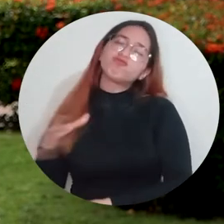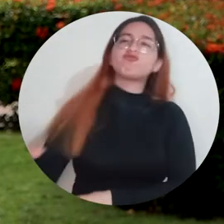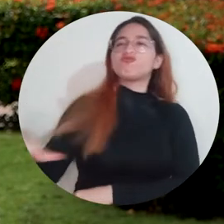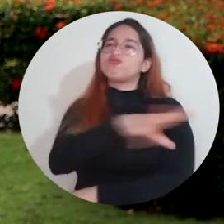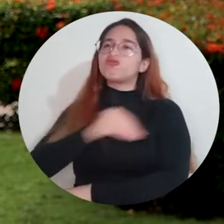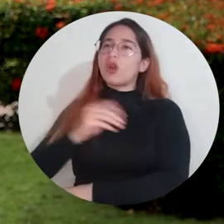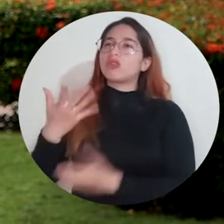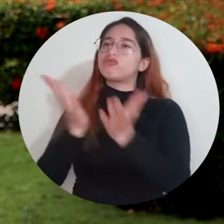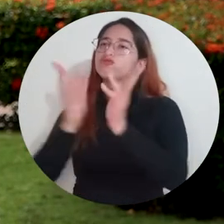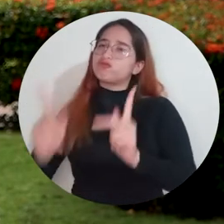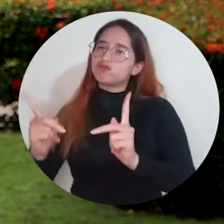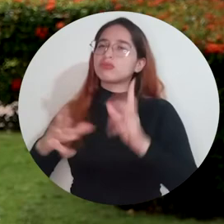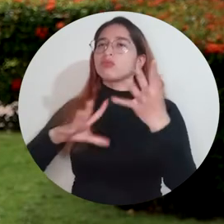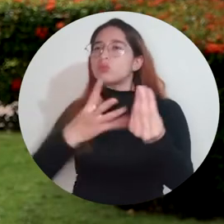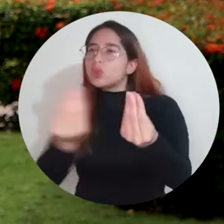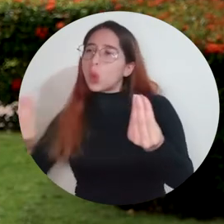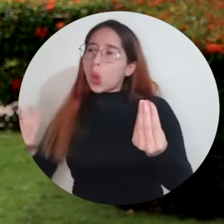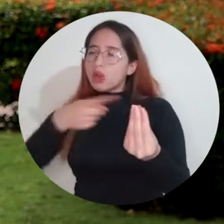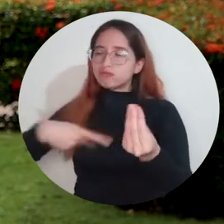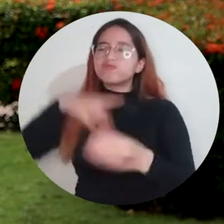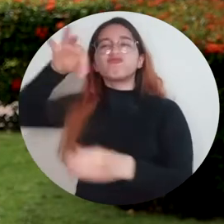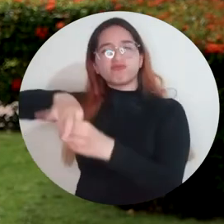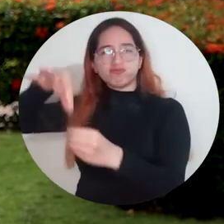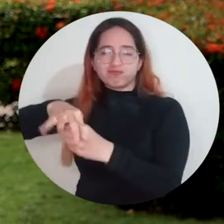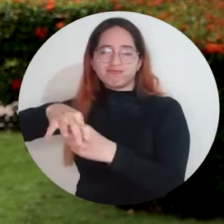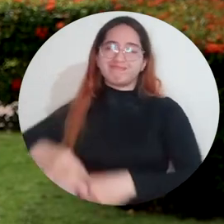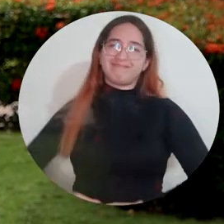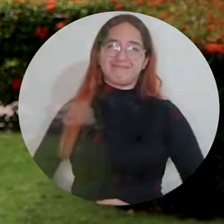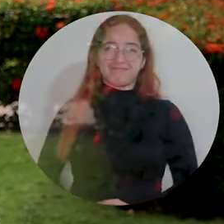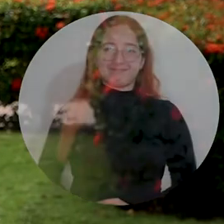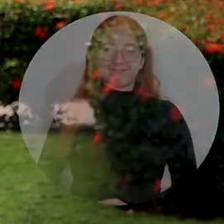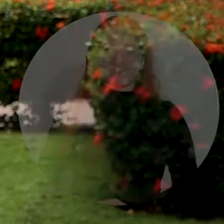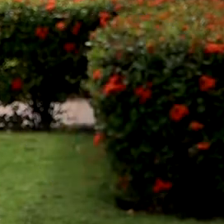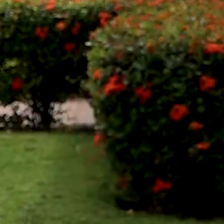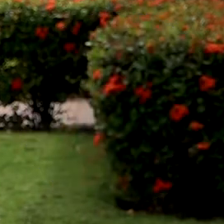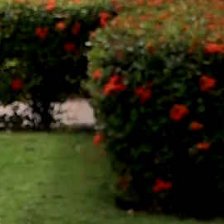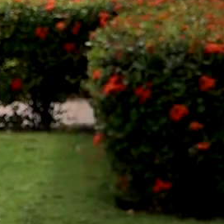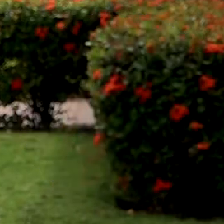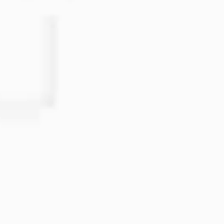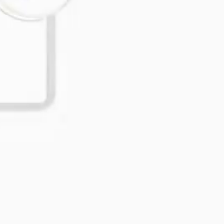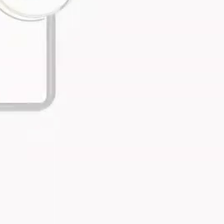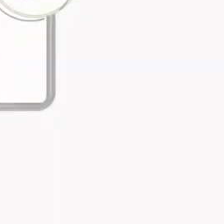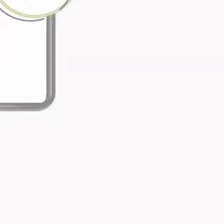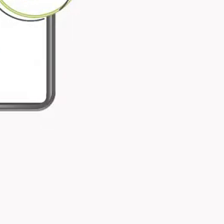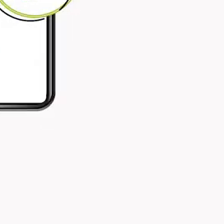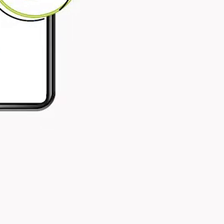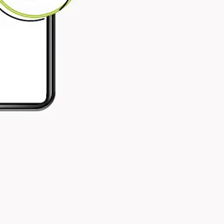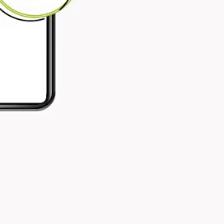el día de las votaciones tengamos una participación masiva de todos los estamentos.